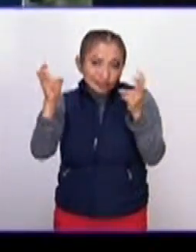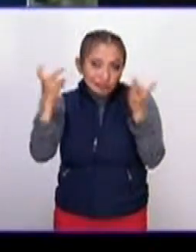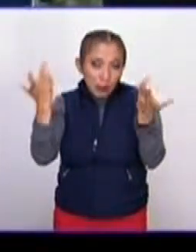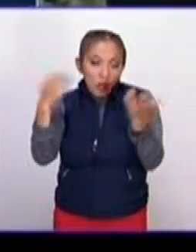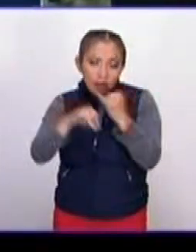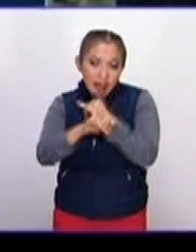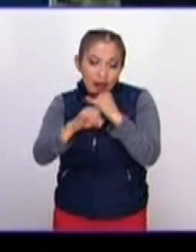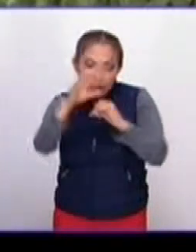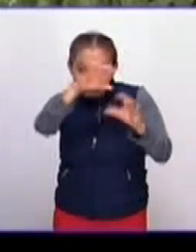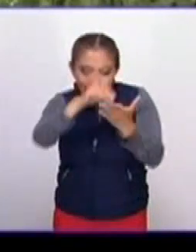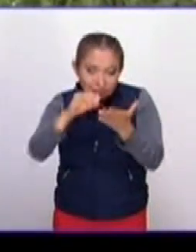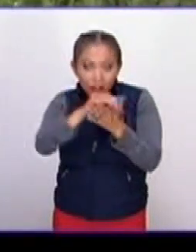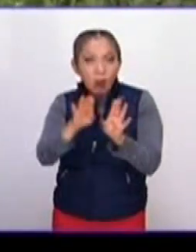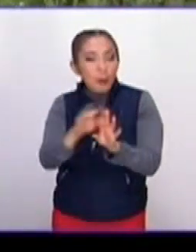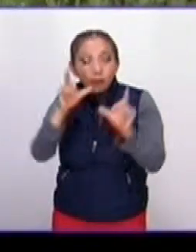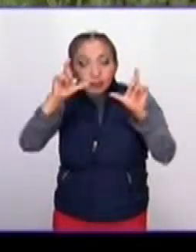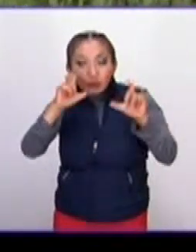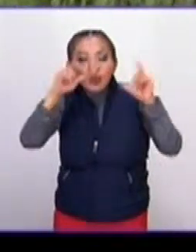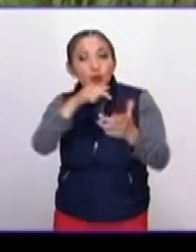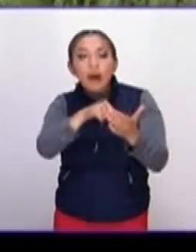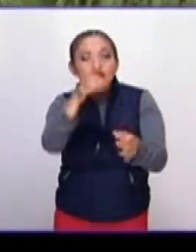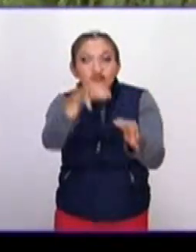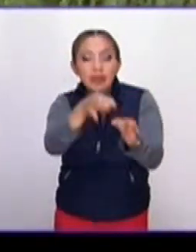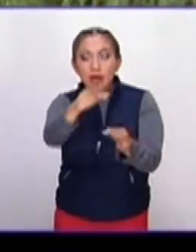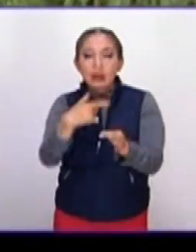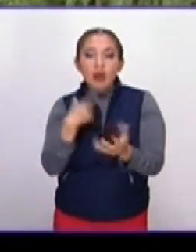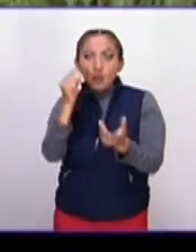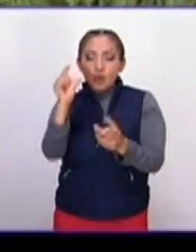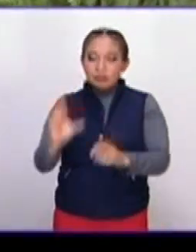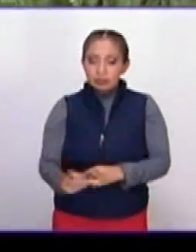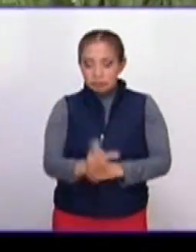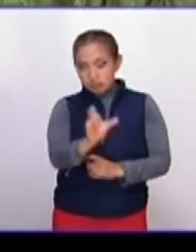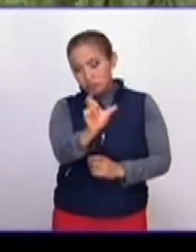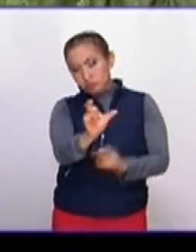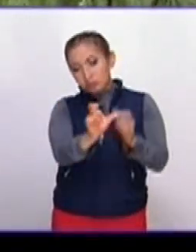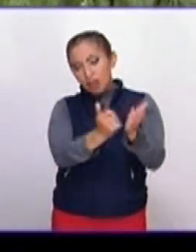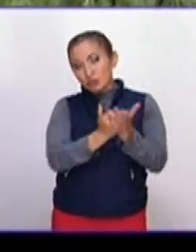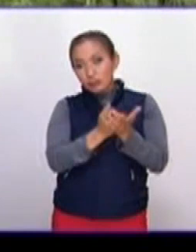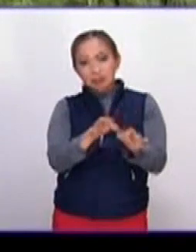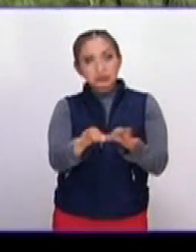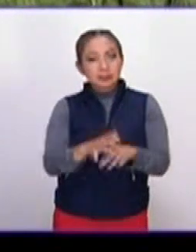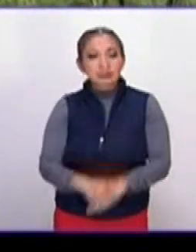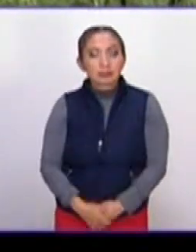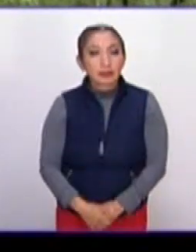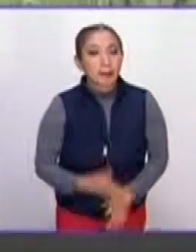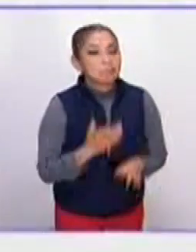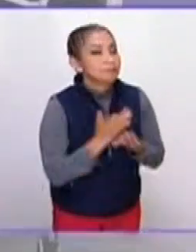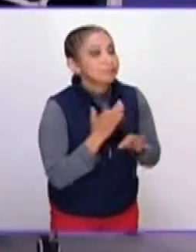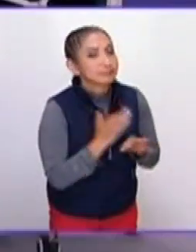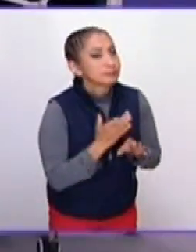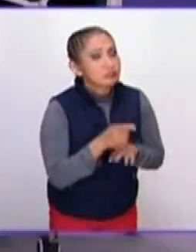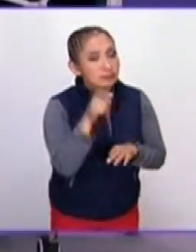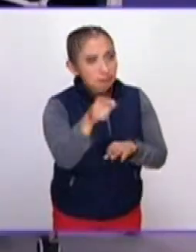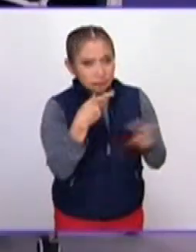manera virtual. ¿Y cómo lo capturamos en campo? Con un instrumento pequeño que nos permita operar. En este momento